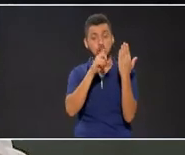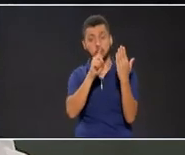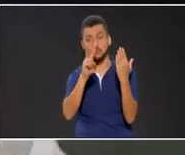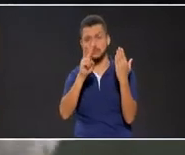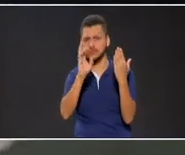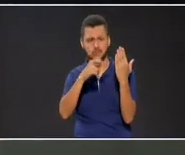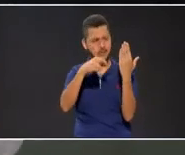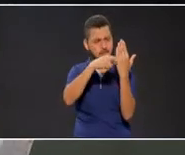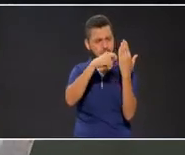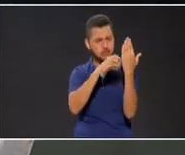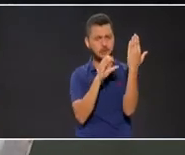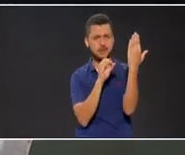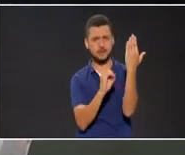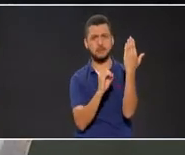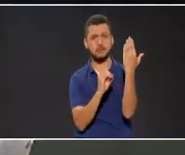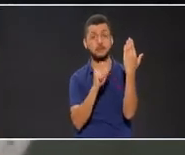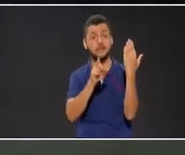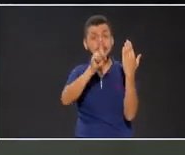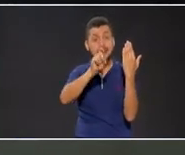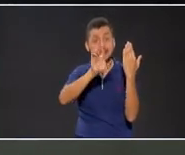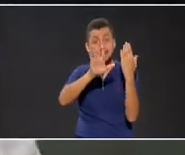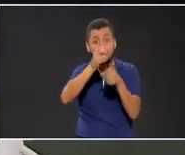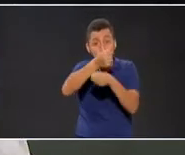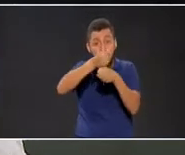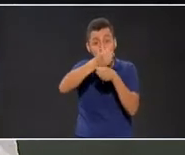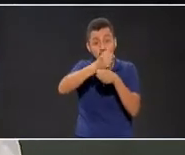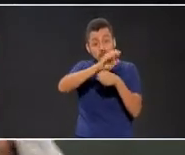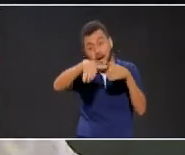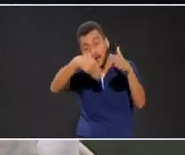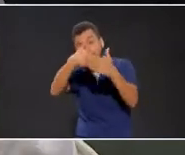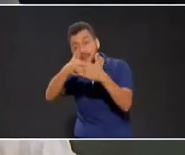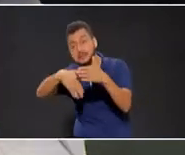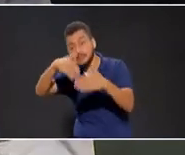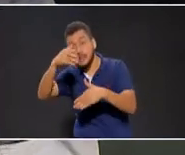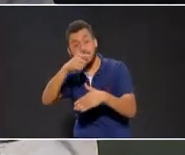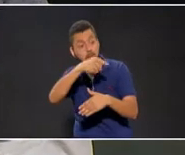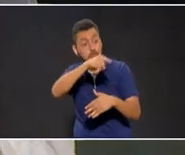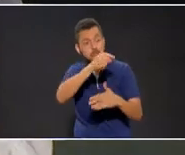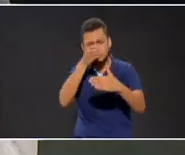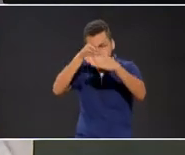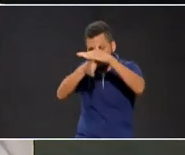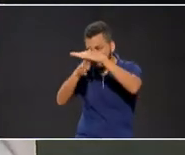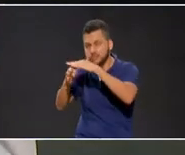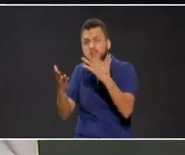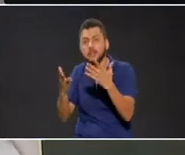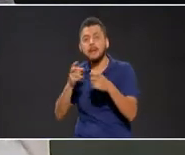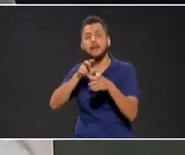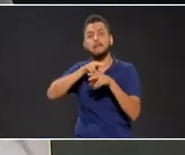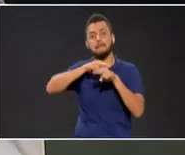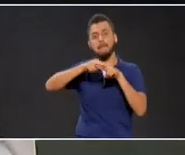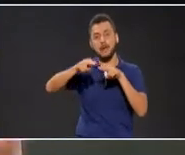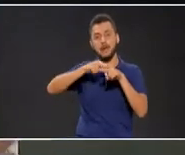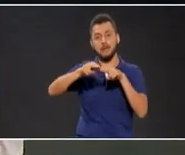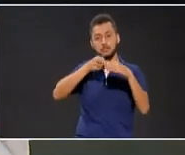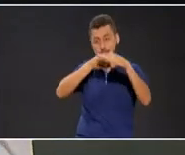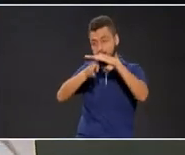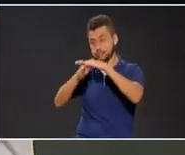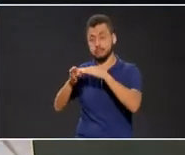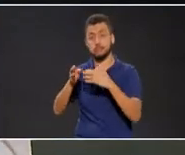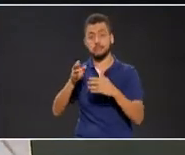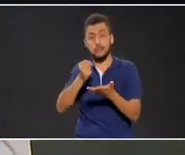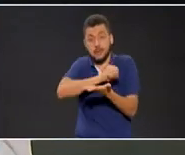tenemos que dar mayores de 65 años que ellos entren gratis al metro o sea es importante darle lo mejor